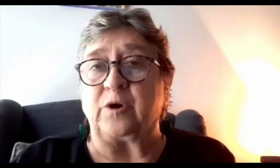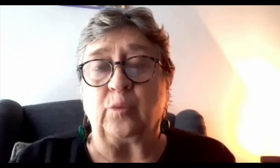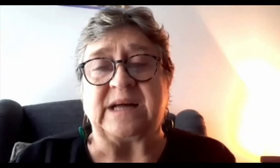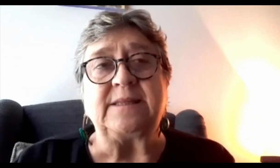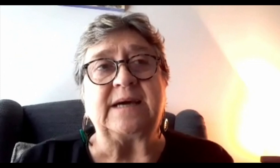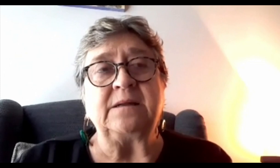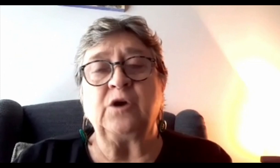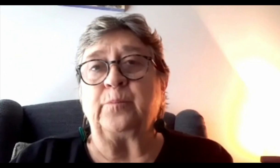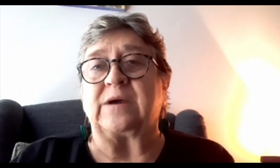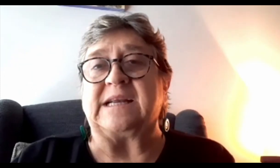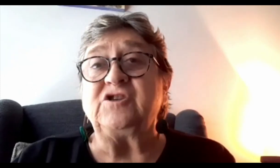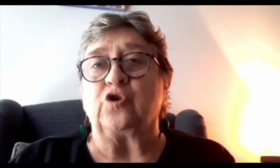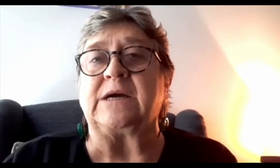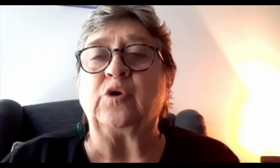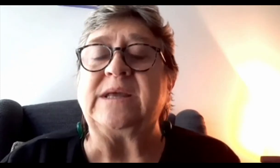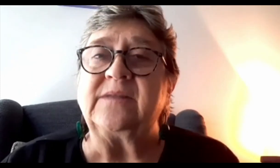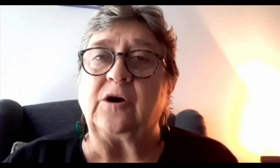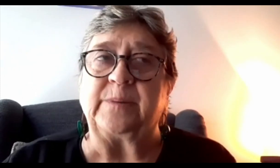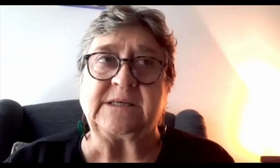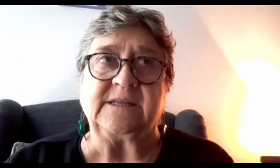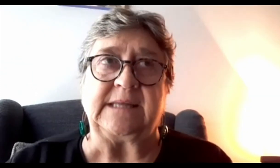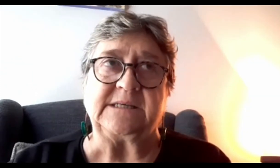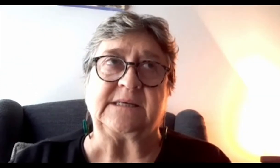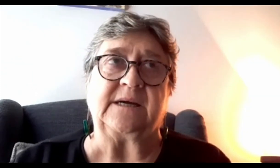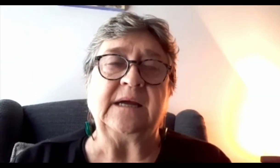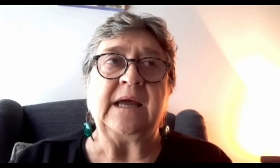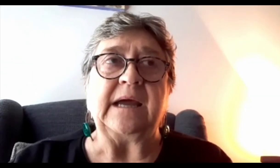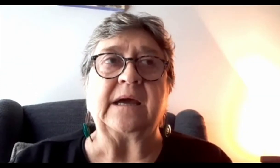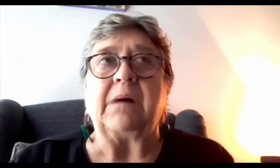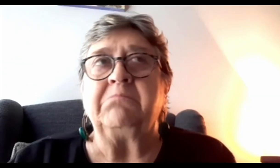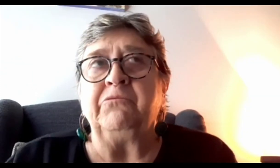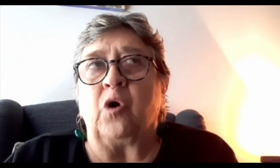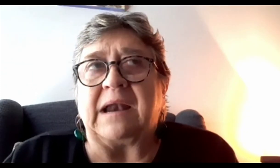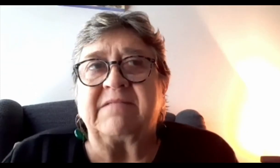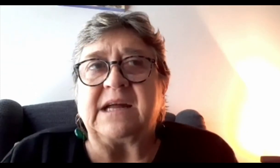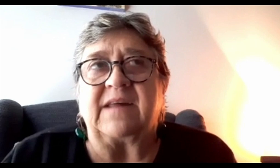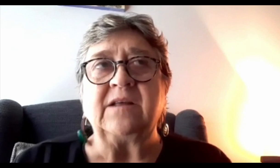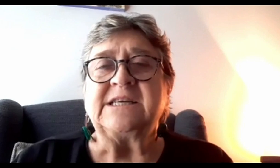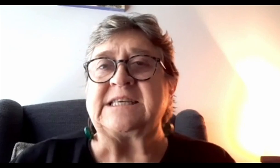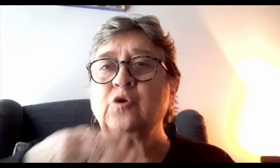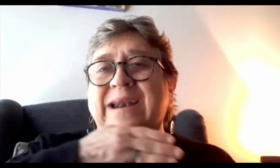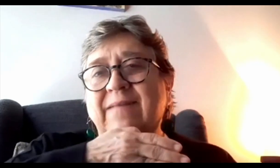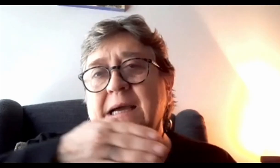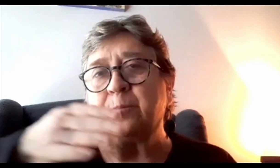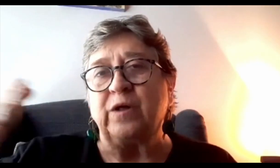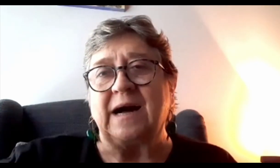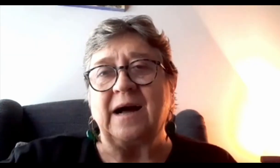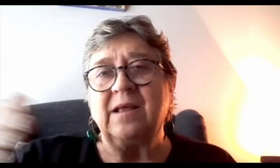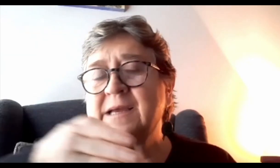súper preocupante, porque el hecho de que no hayan dejado presentarse no a la izquierda, sino a